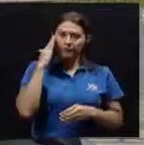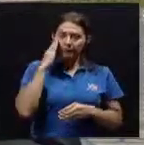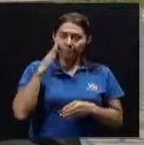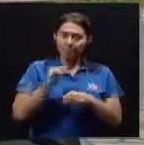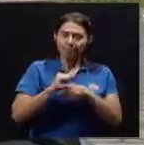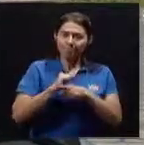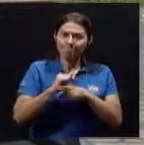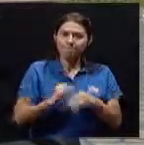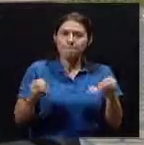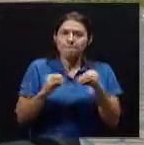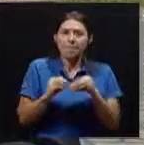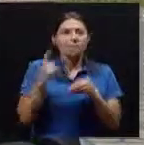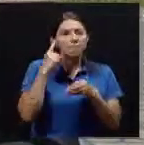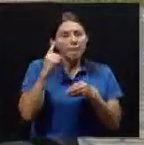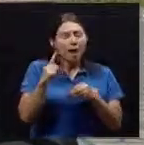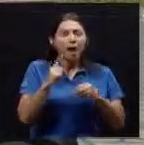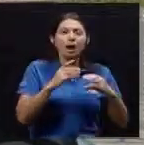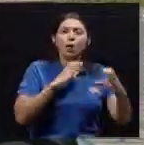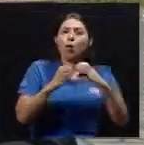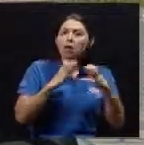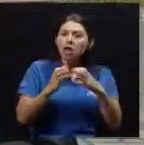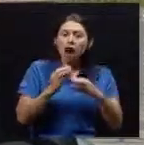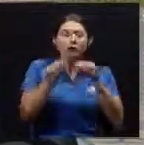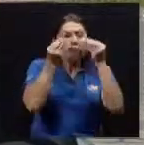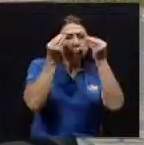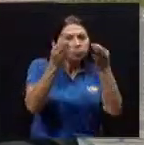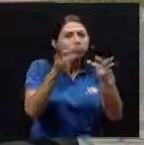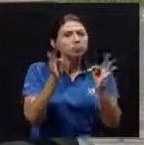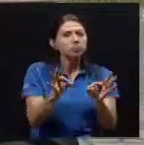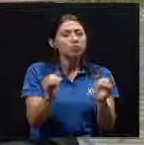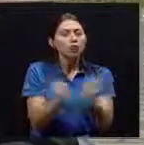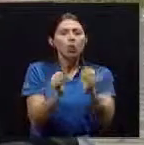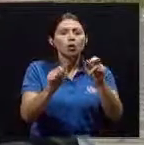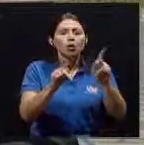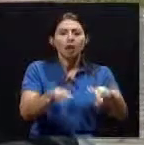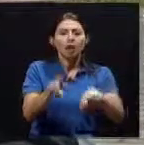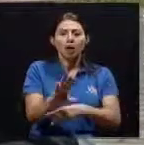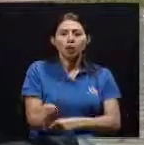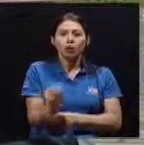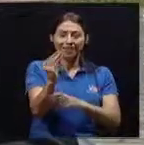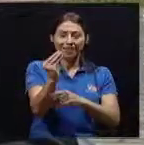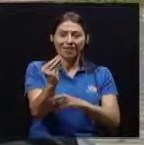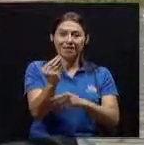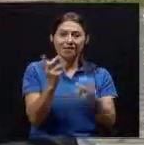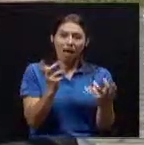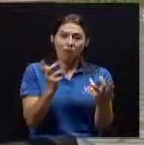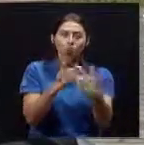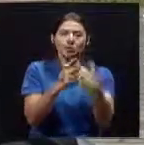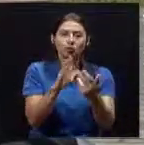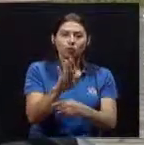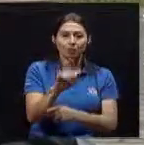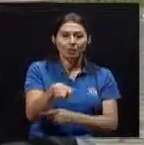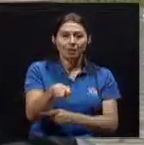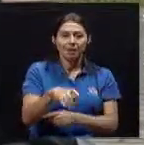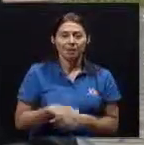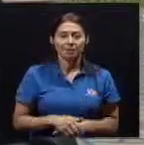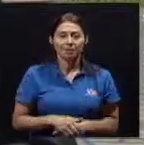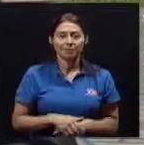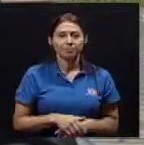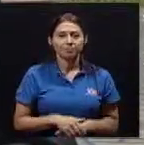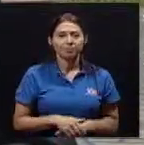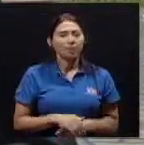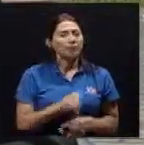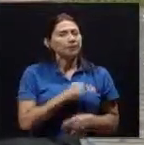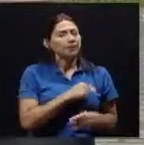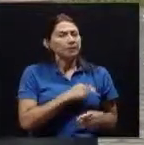capacitarnos más en términos de cómo comunicarnos eficazmente con los adolescentes de acuerdo a sus necesidades. Y es que